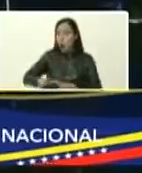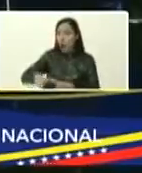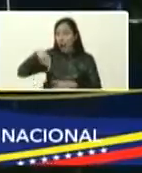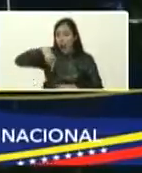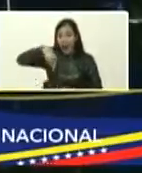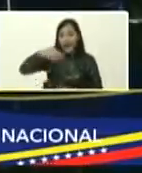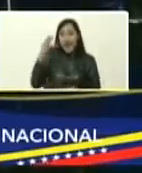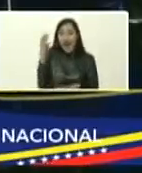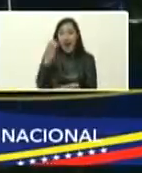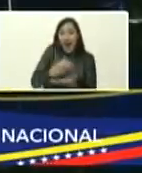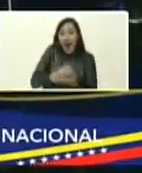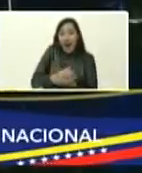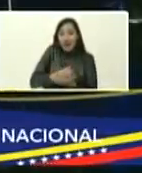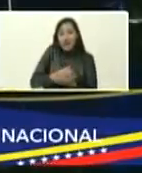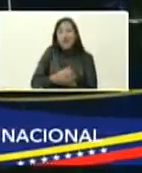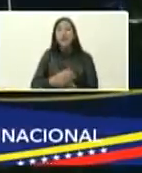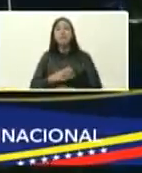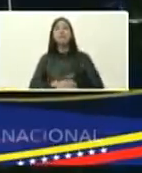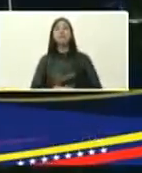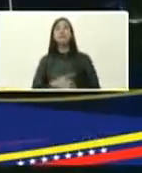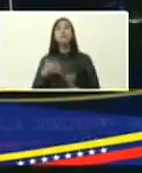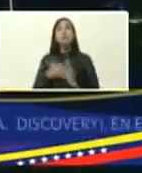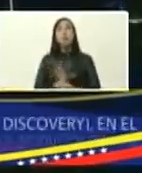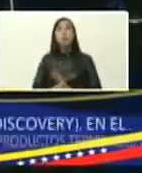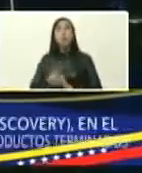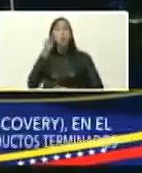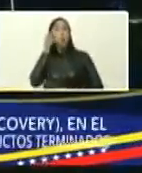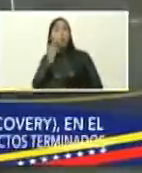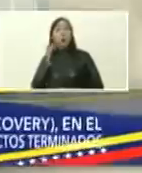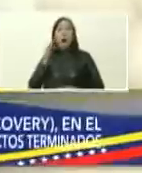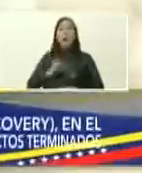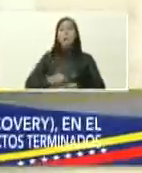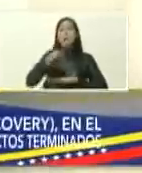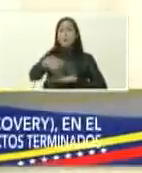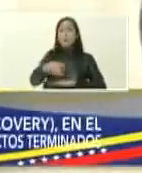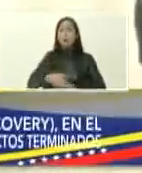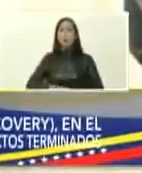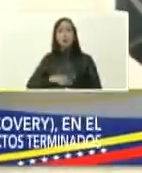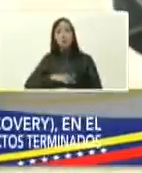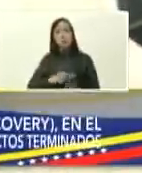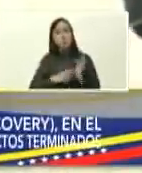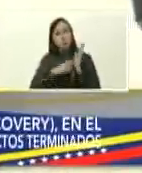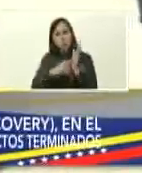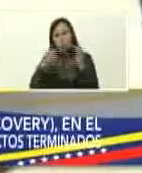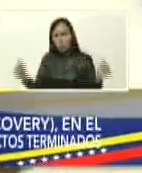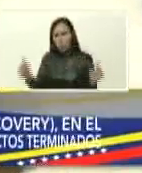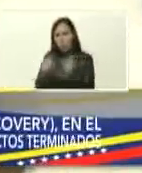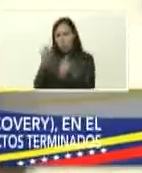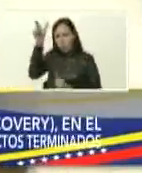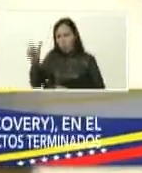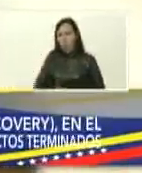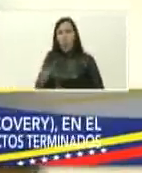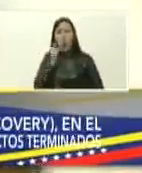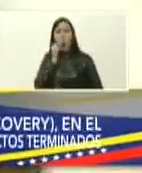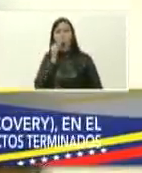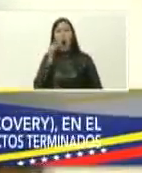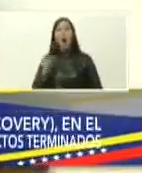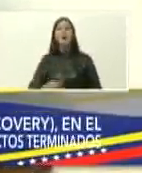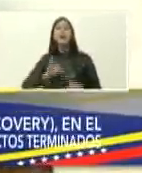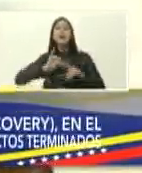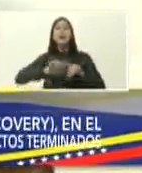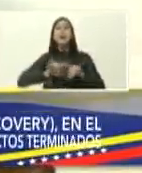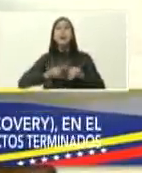la parroquia Sucre, Distrito Capital. Y como ya usted ha mencionado, nos acompaña el ingeniero Santos y además